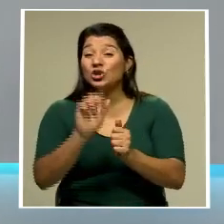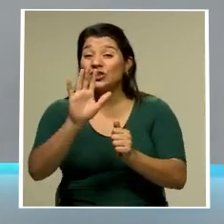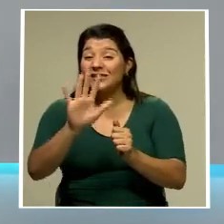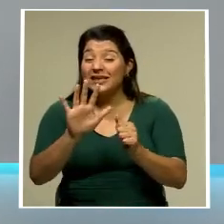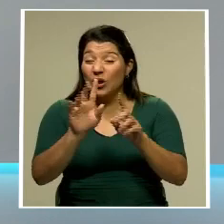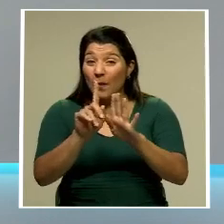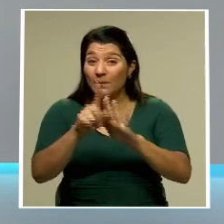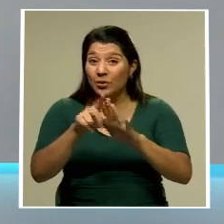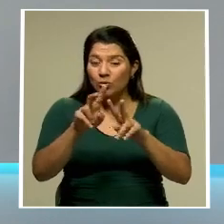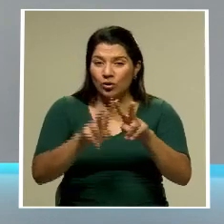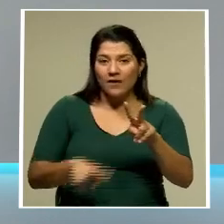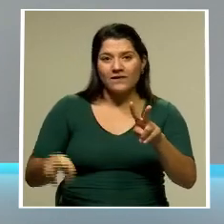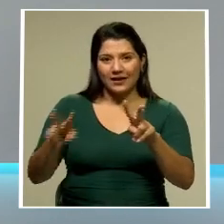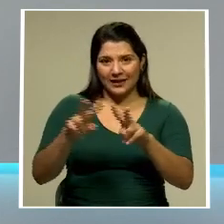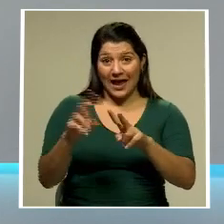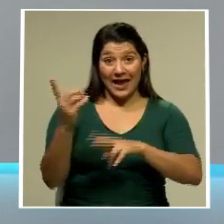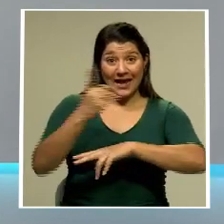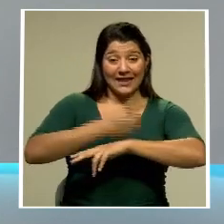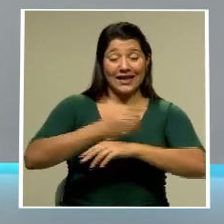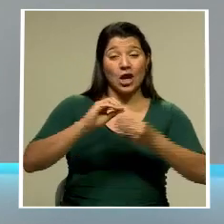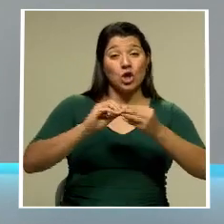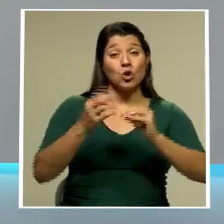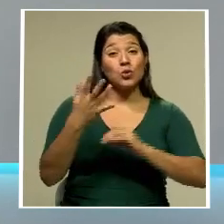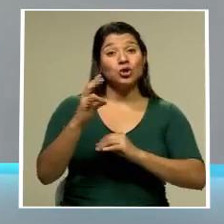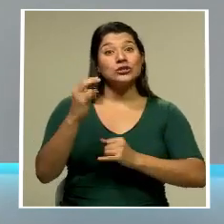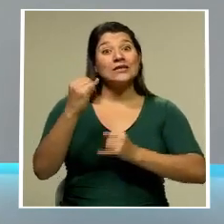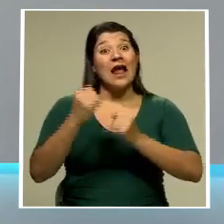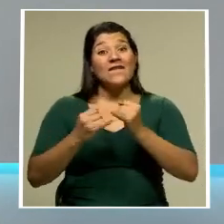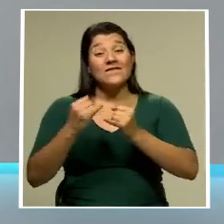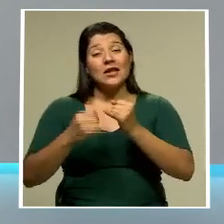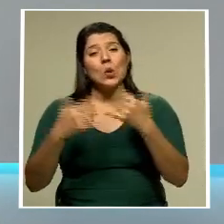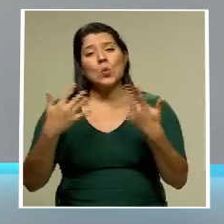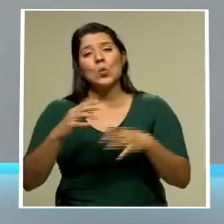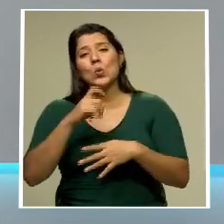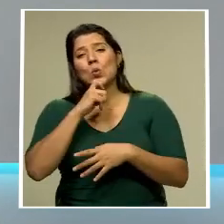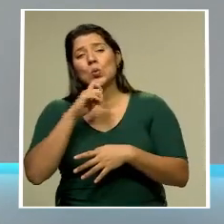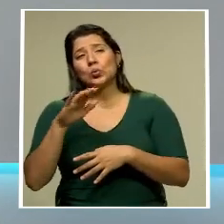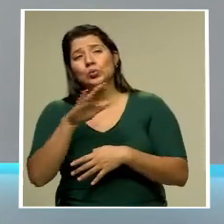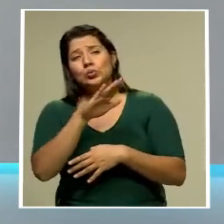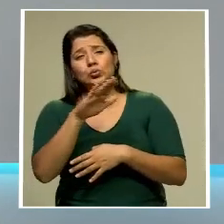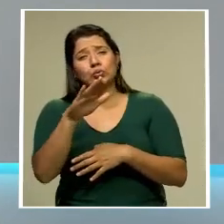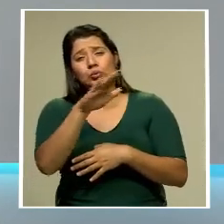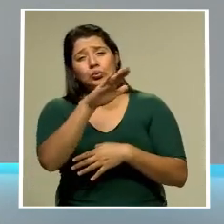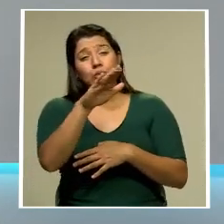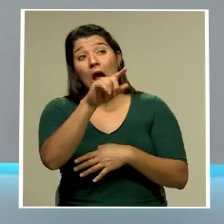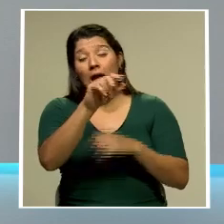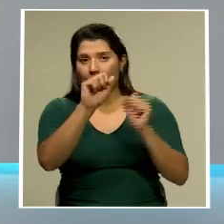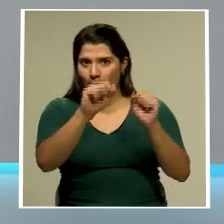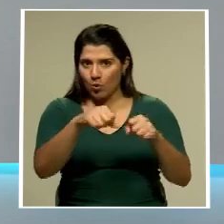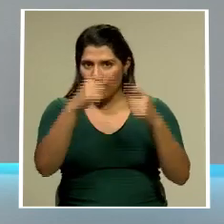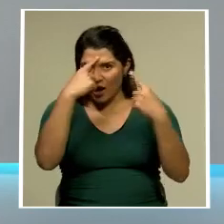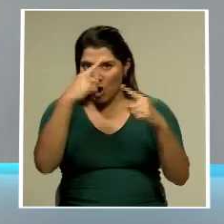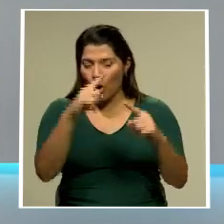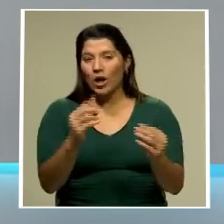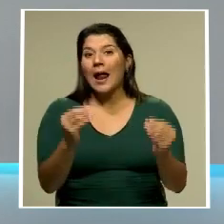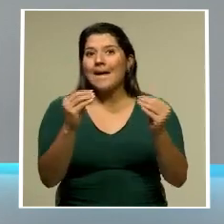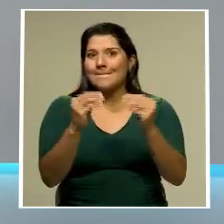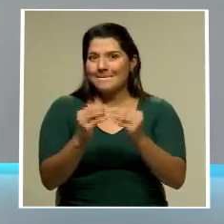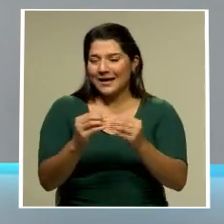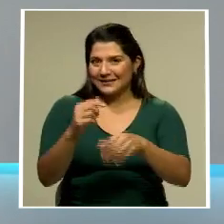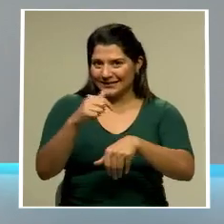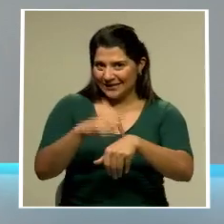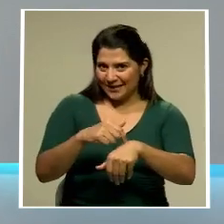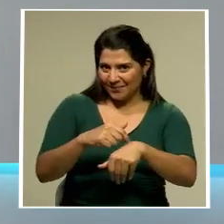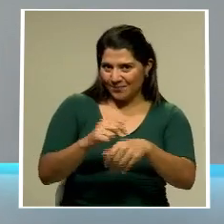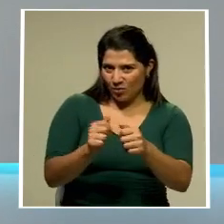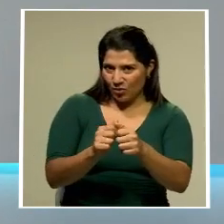etapa 17 terminará con un difícil ascenso donde el esloveno podría aumentar su diferencia o donde sus rivales tendrán